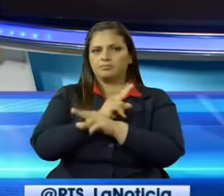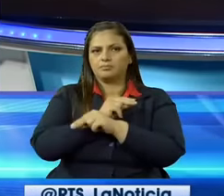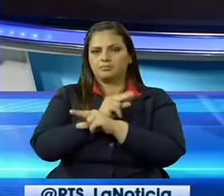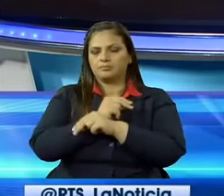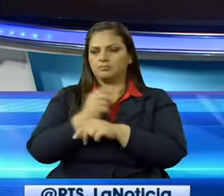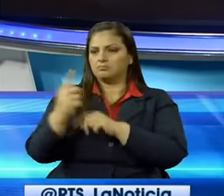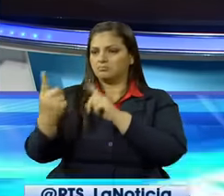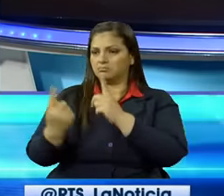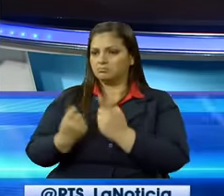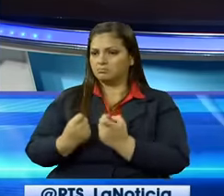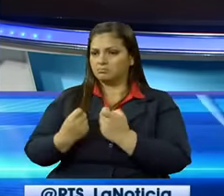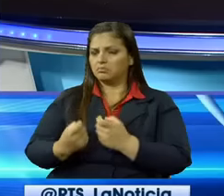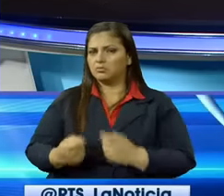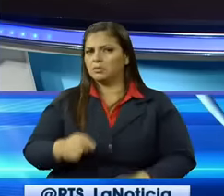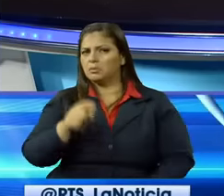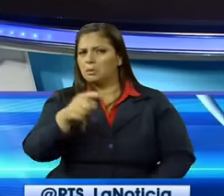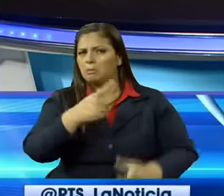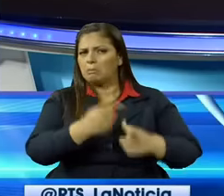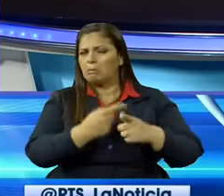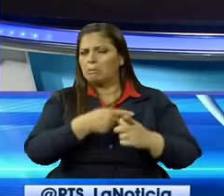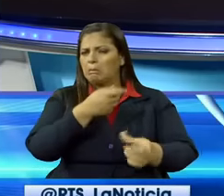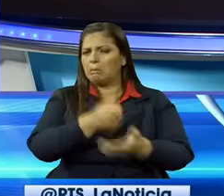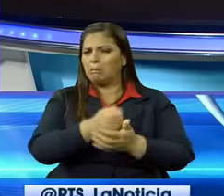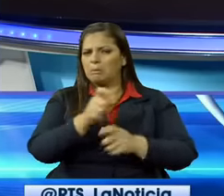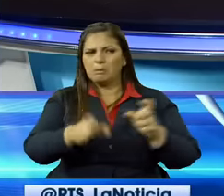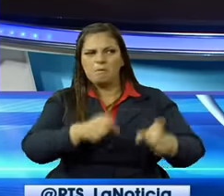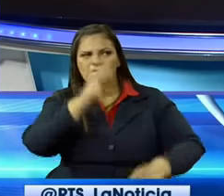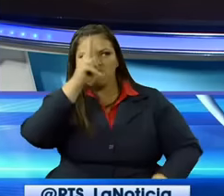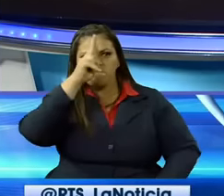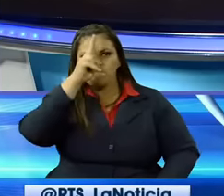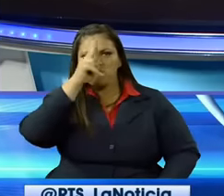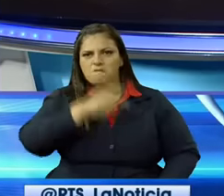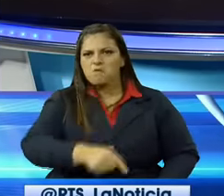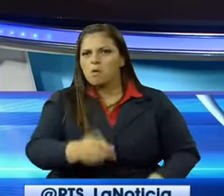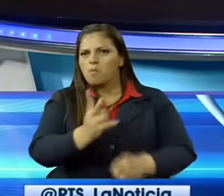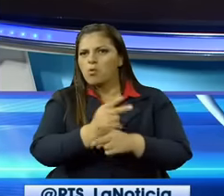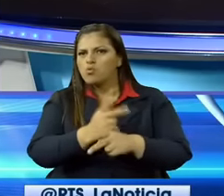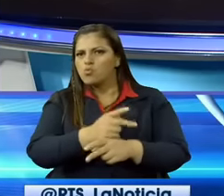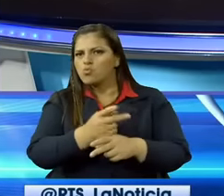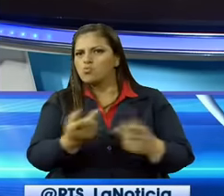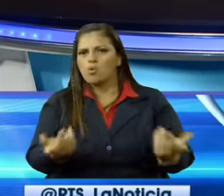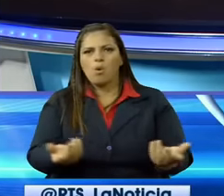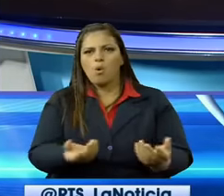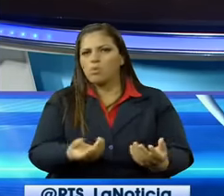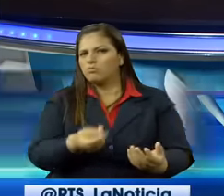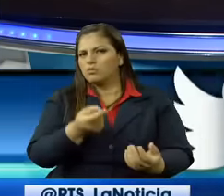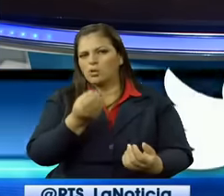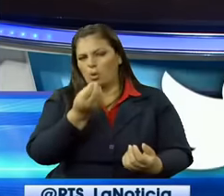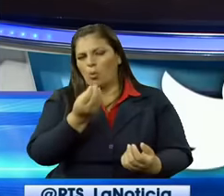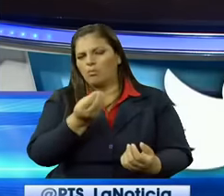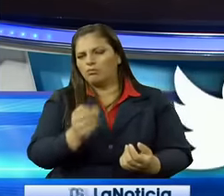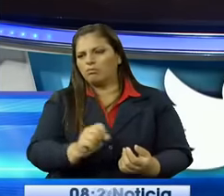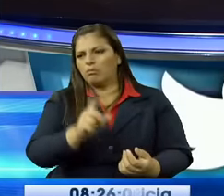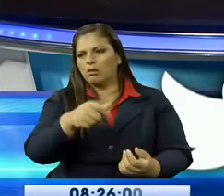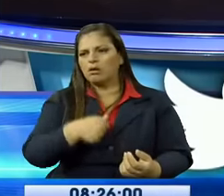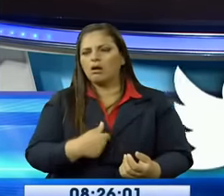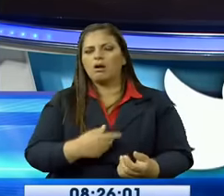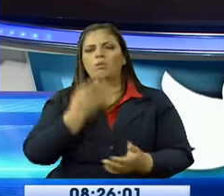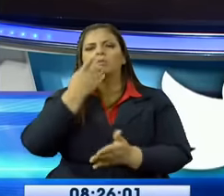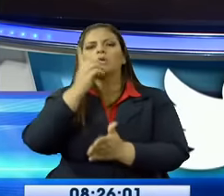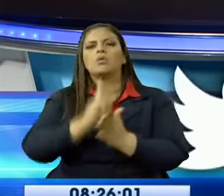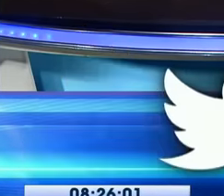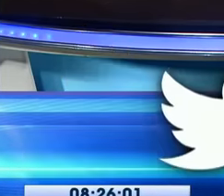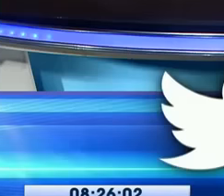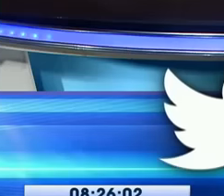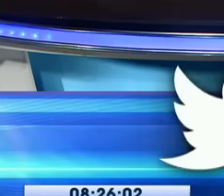si acaso encuentran en la red de mercados o en algún punto los alimentos o productos o insumos que están bastante caros o que se han subido